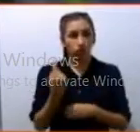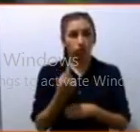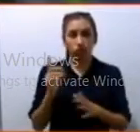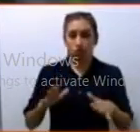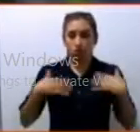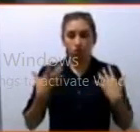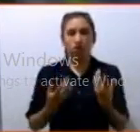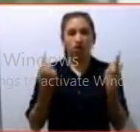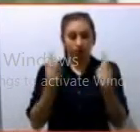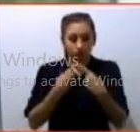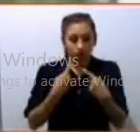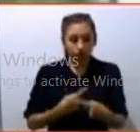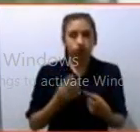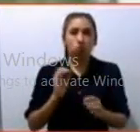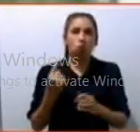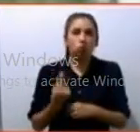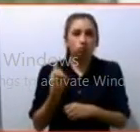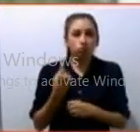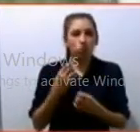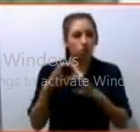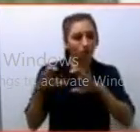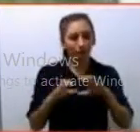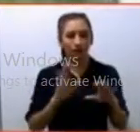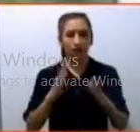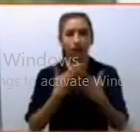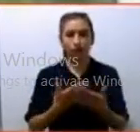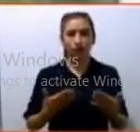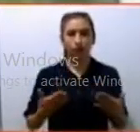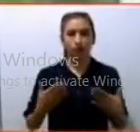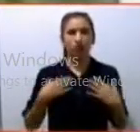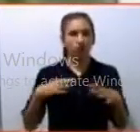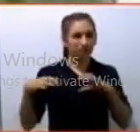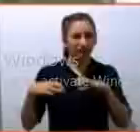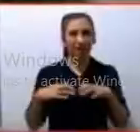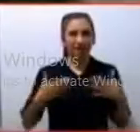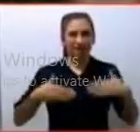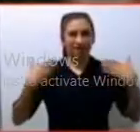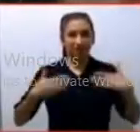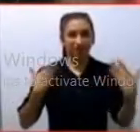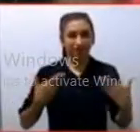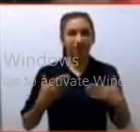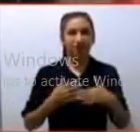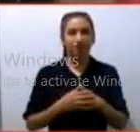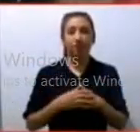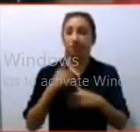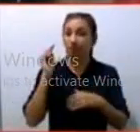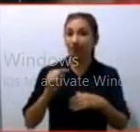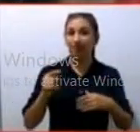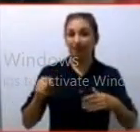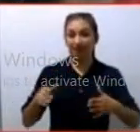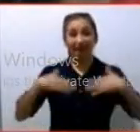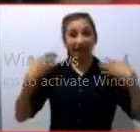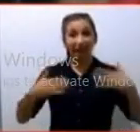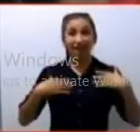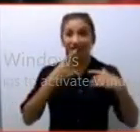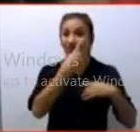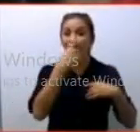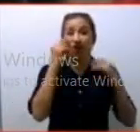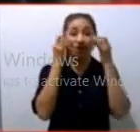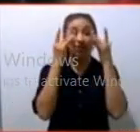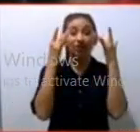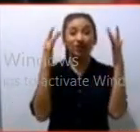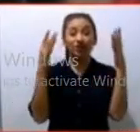asistirse. Le digo, te vas a sanar y vamos a ser felices. Y él se alegra mucho. Y cuando es alegre, esos ojitos brillan.